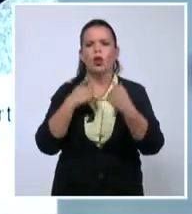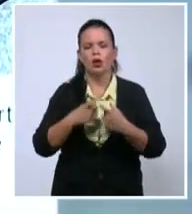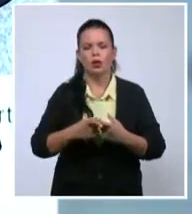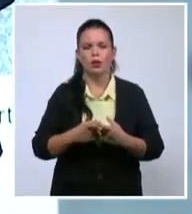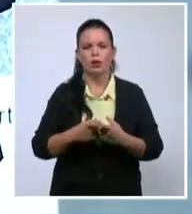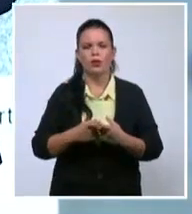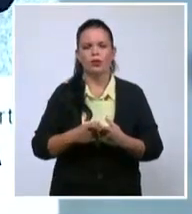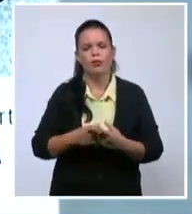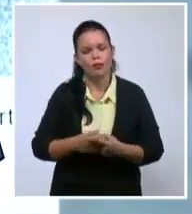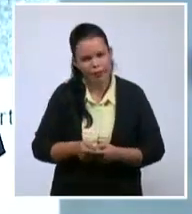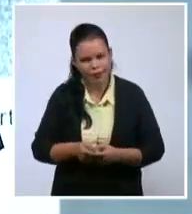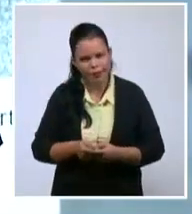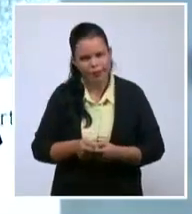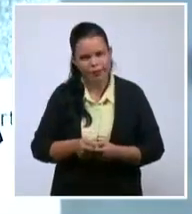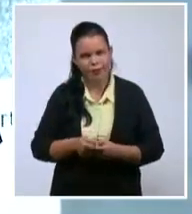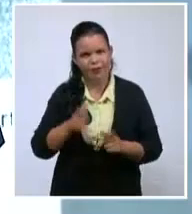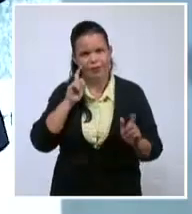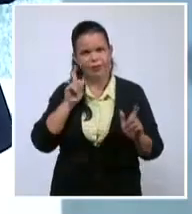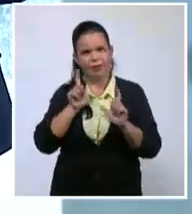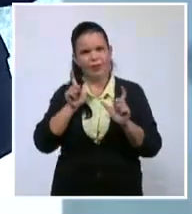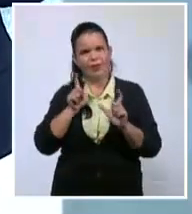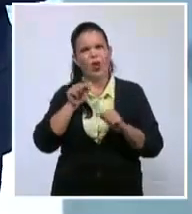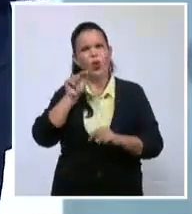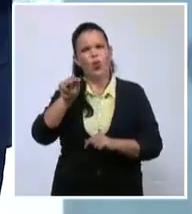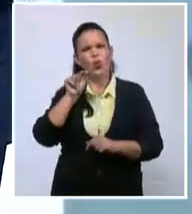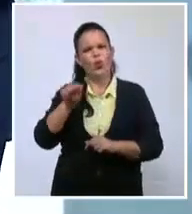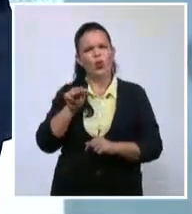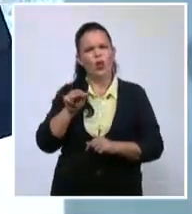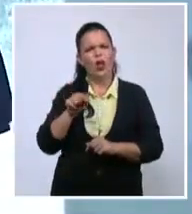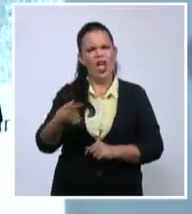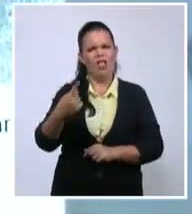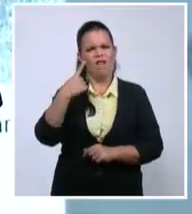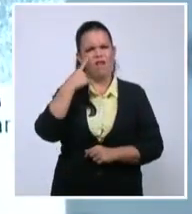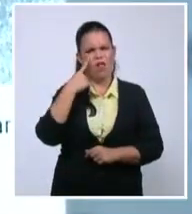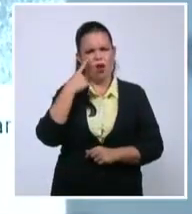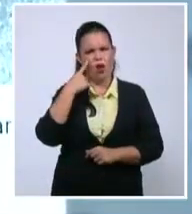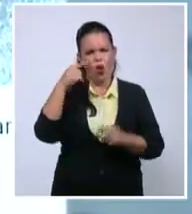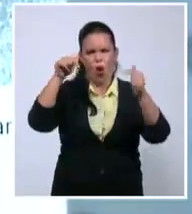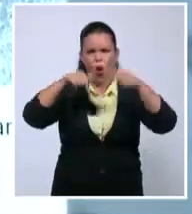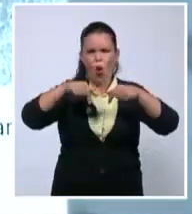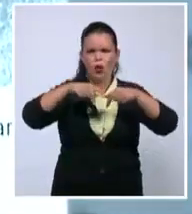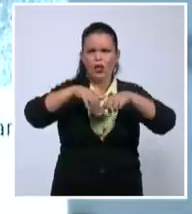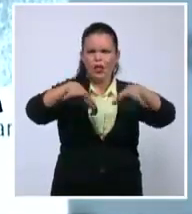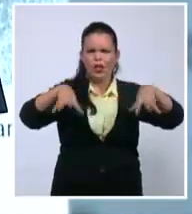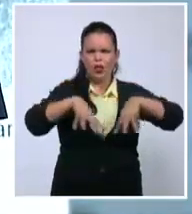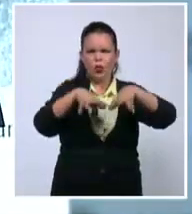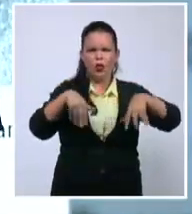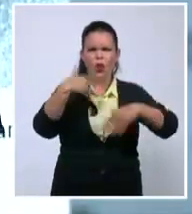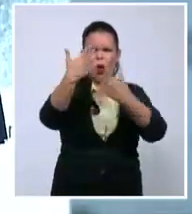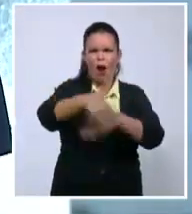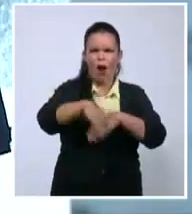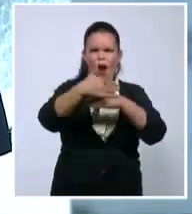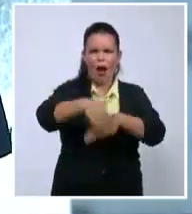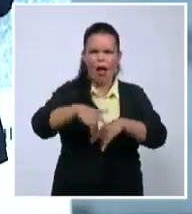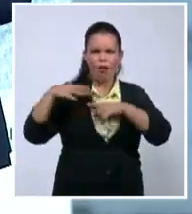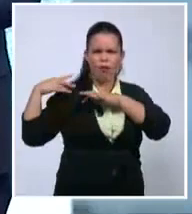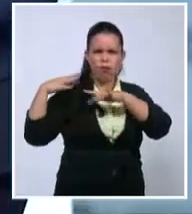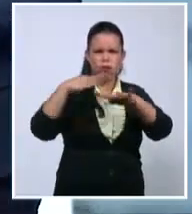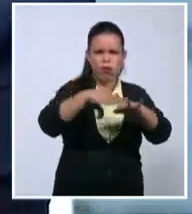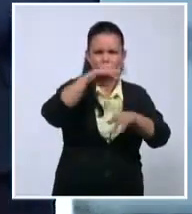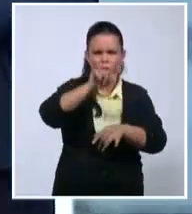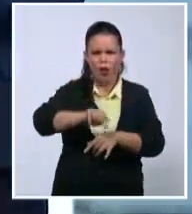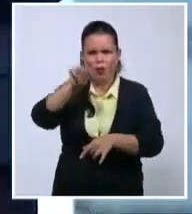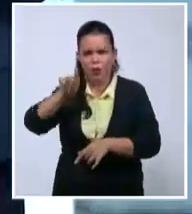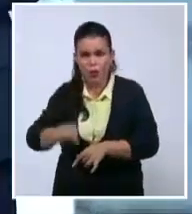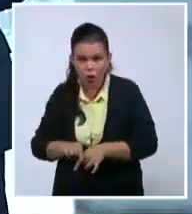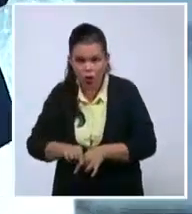Amiga o amigo televidente, ¿se detuvo algo en su lugar de residencia hoy por este parón que se estaba convocando? ¿Usted tenía idea de